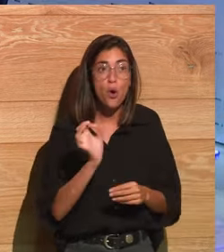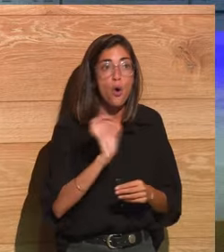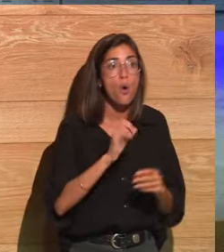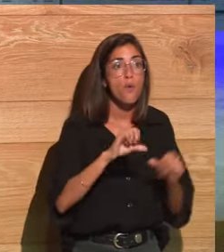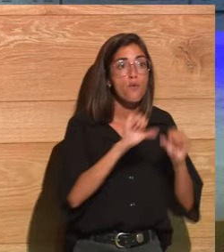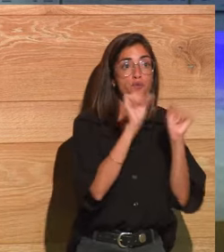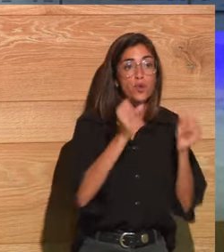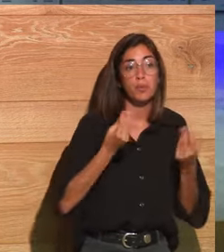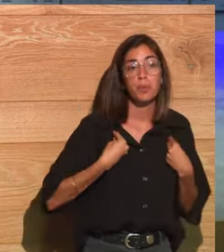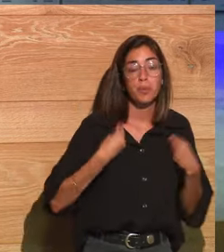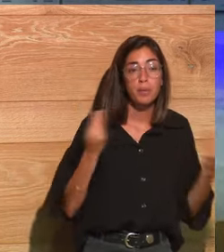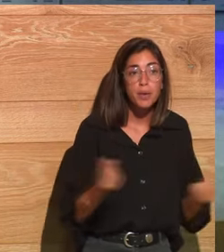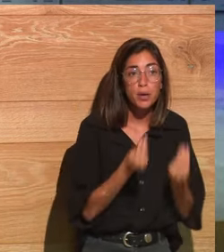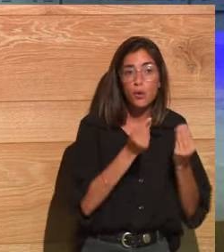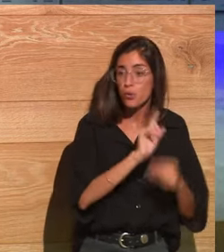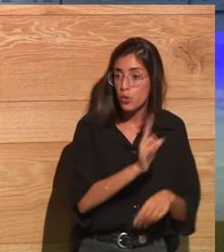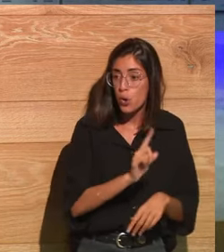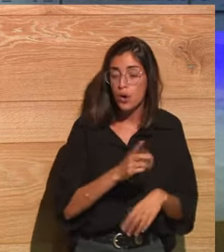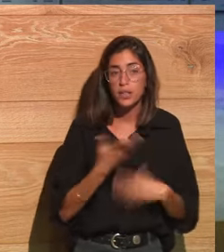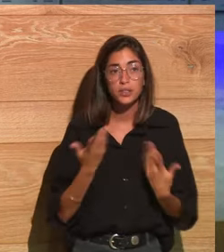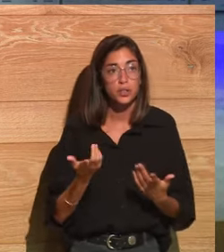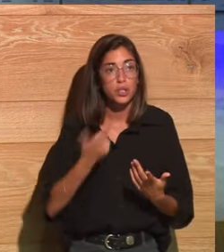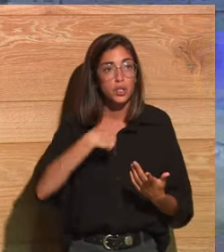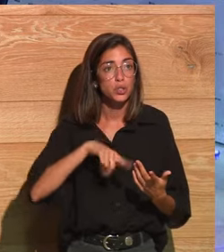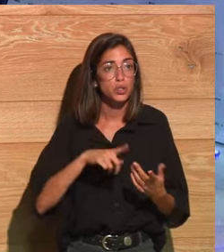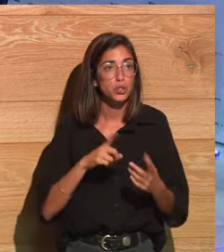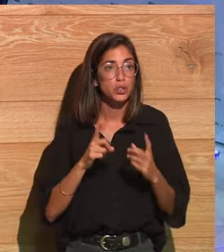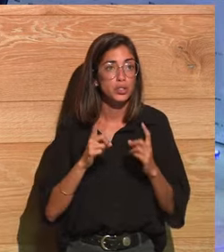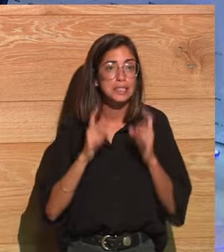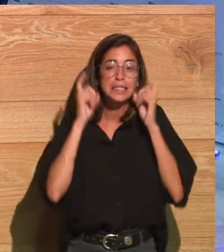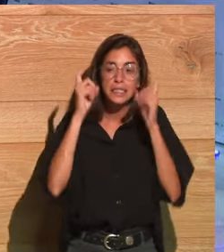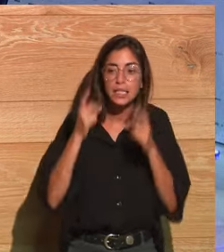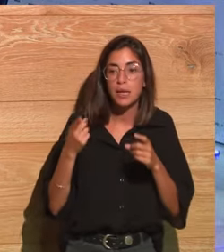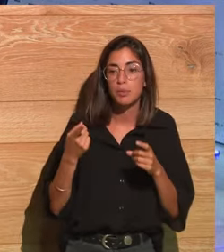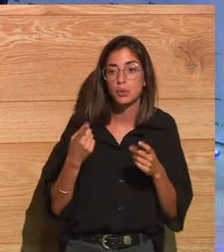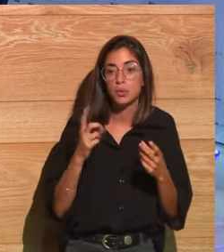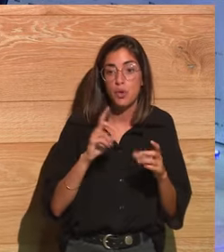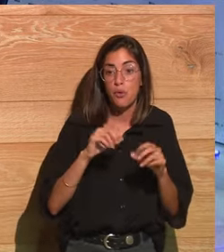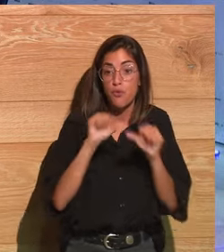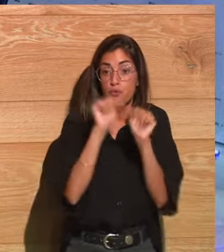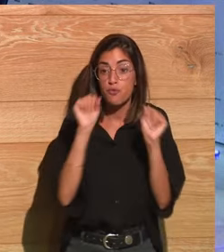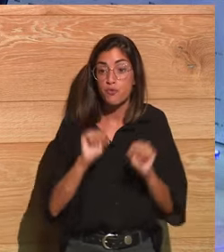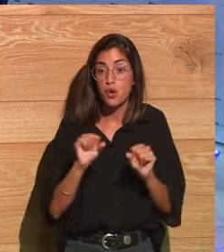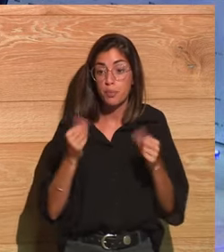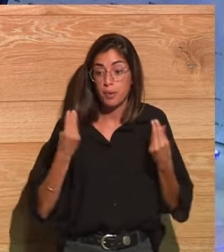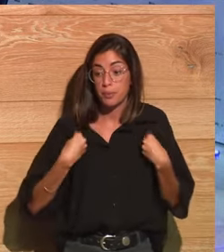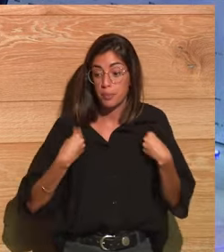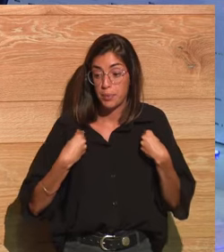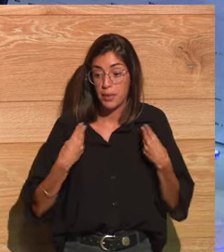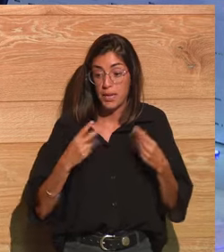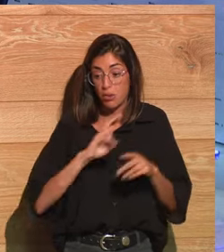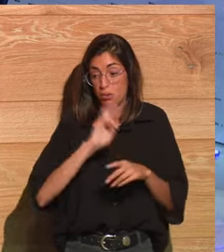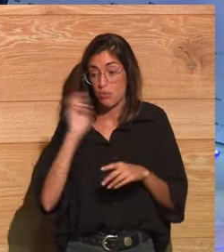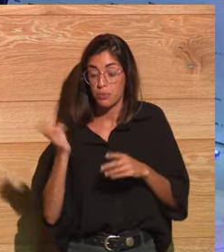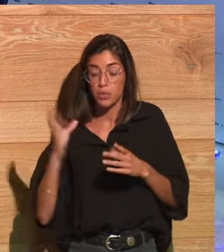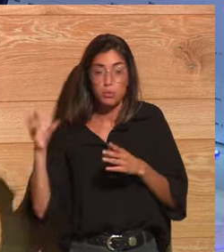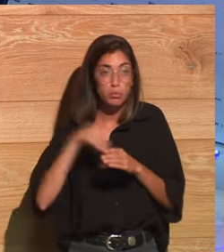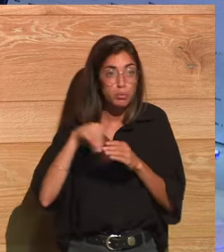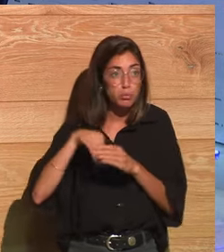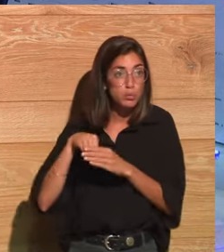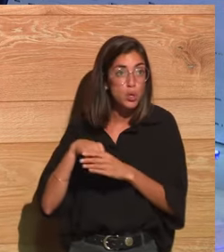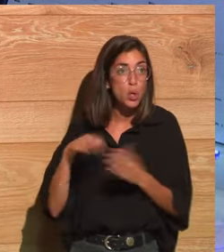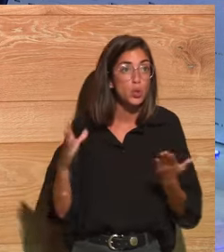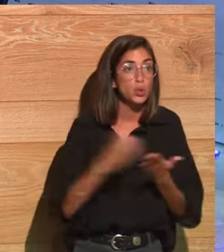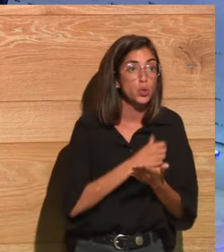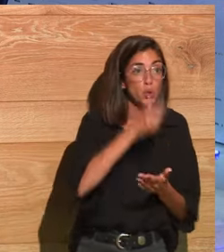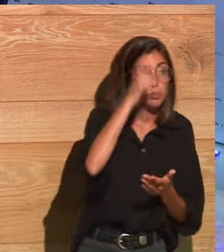que queremos incluir en la nuestra y en nuestra naturaleza vivir de todas las formas posibles. Hay gente que vive en el campo, otro quiere en la ciudad, uno quiere